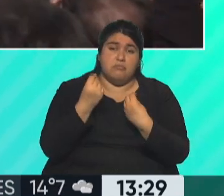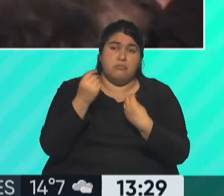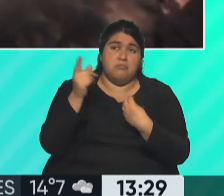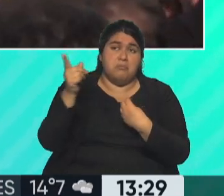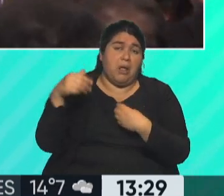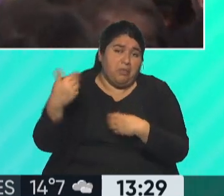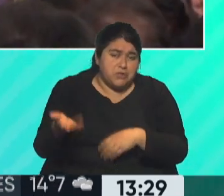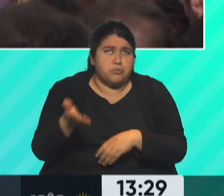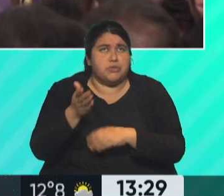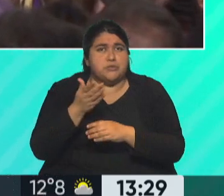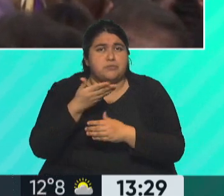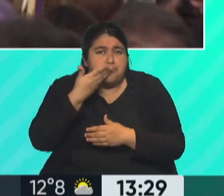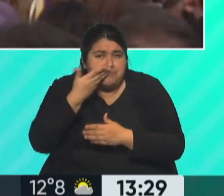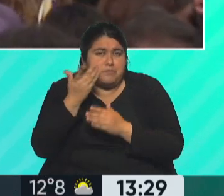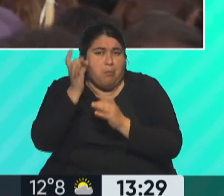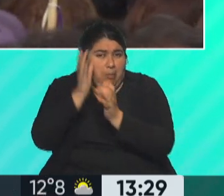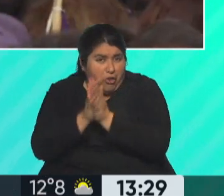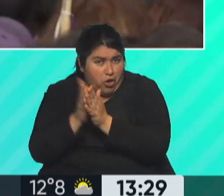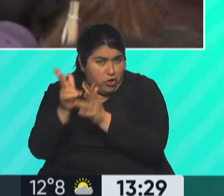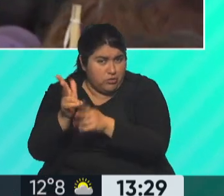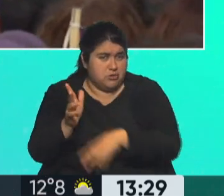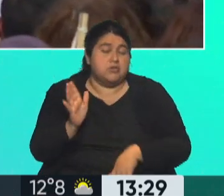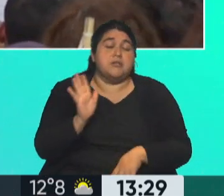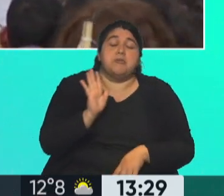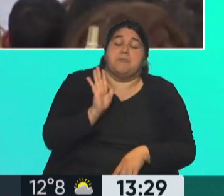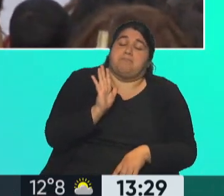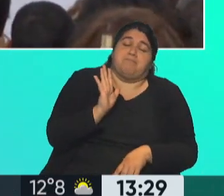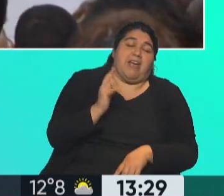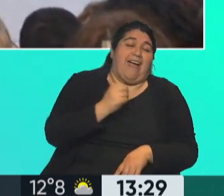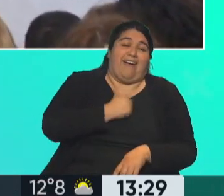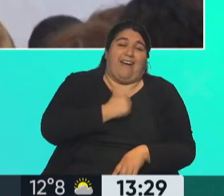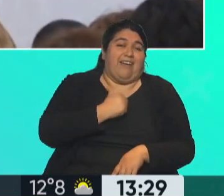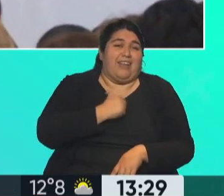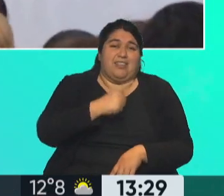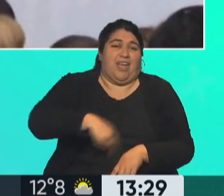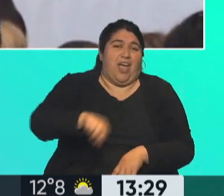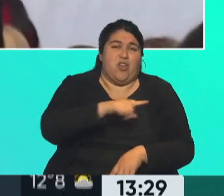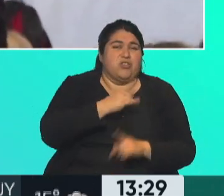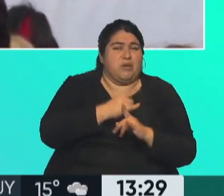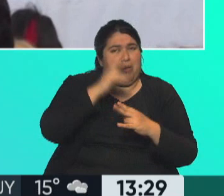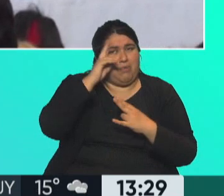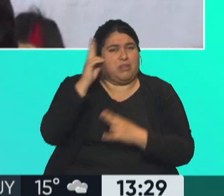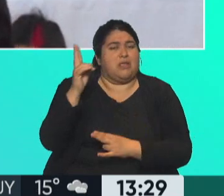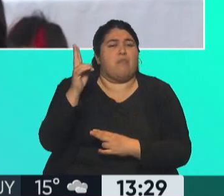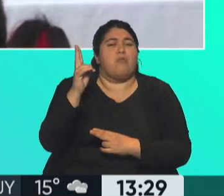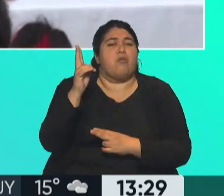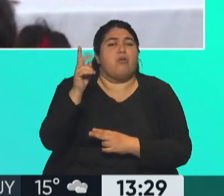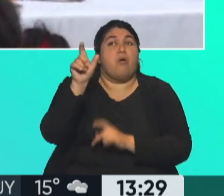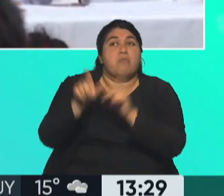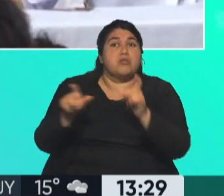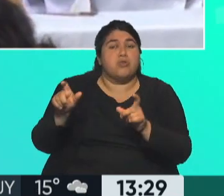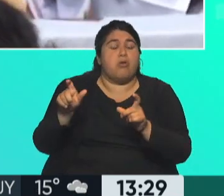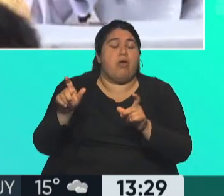que una de las cosas que los cristianos siempre valoramos es aquel que se dio cuenta de